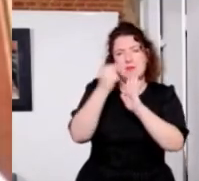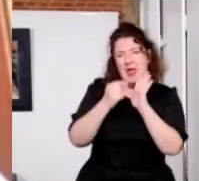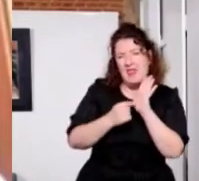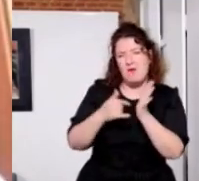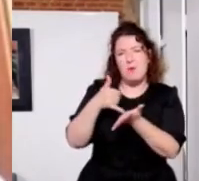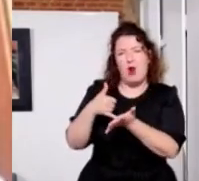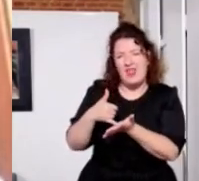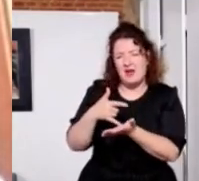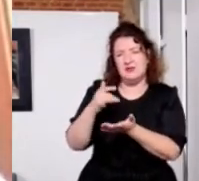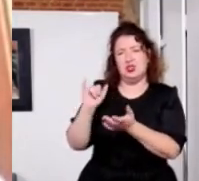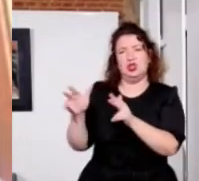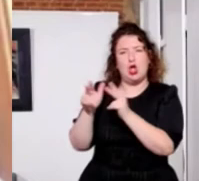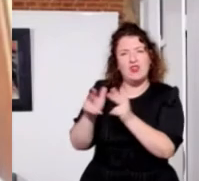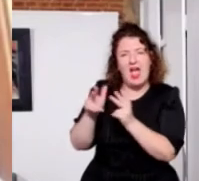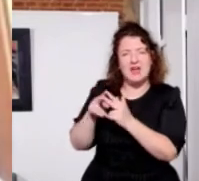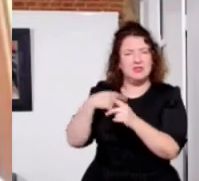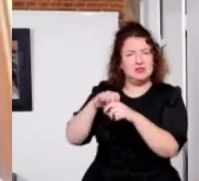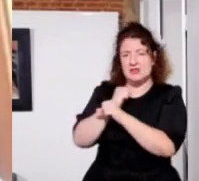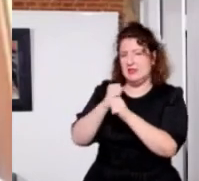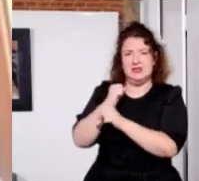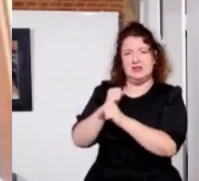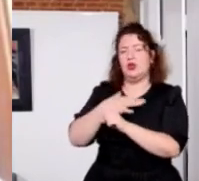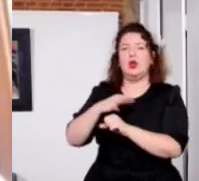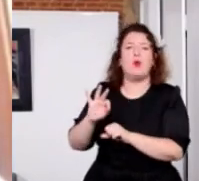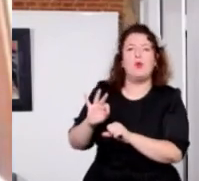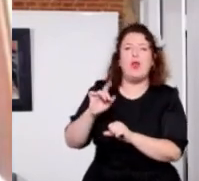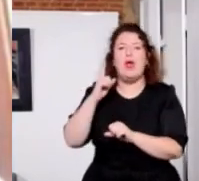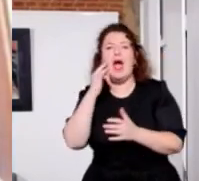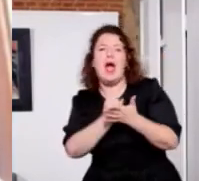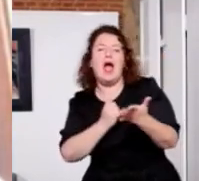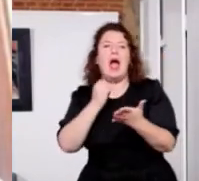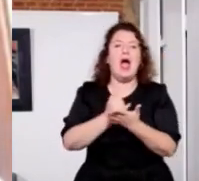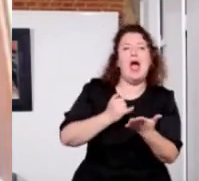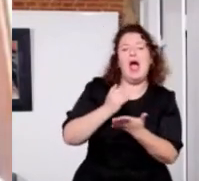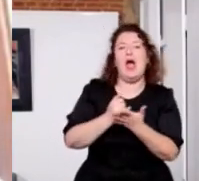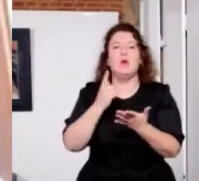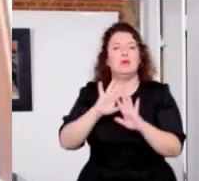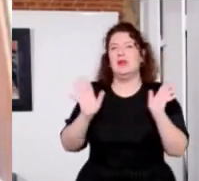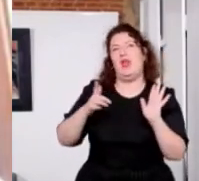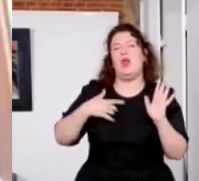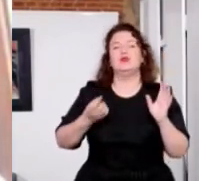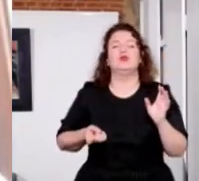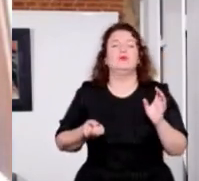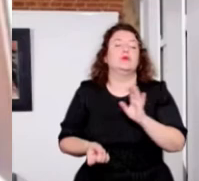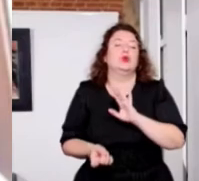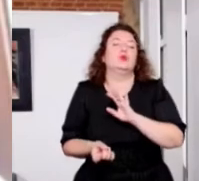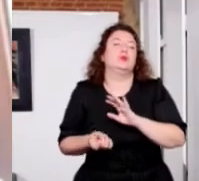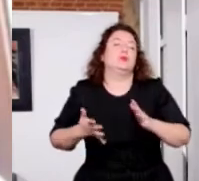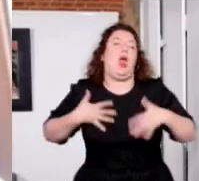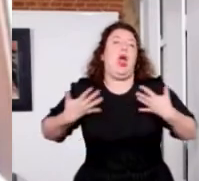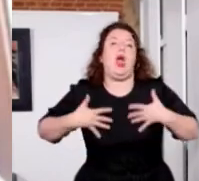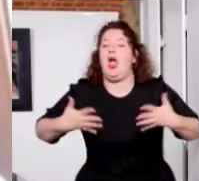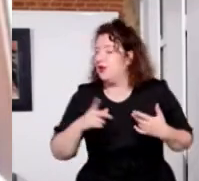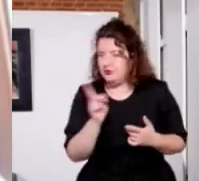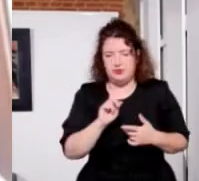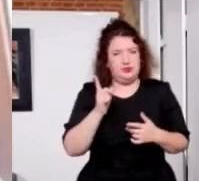con fragilidades sociales, donde no podemos ir haciendo experimentos, ni programas piloto, ni improvisando. Porque tenemos el deber de no